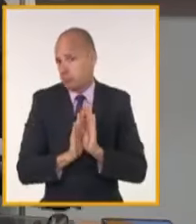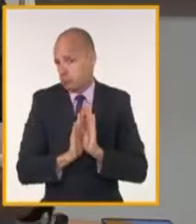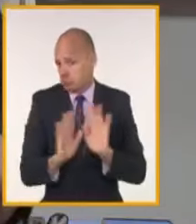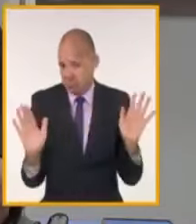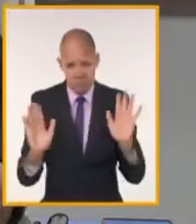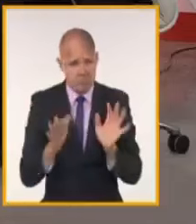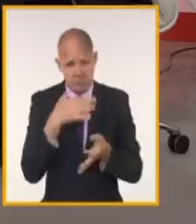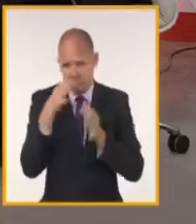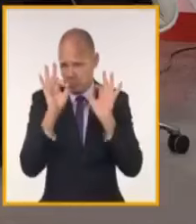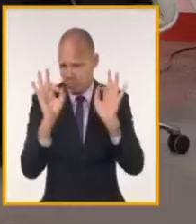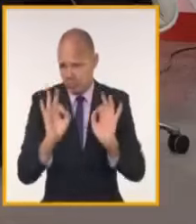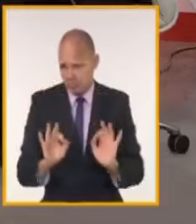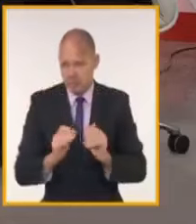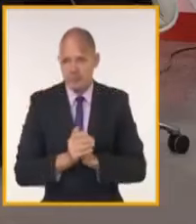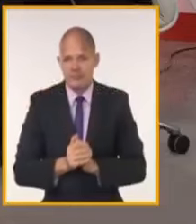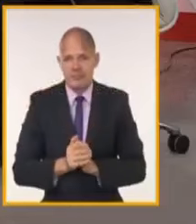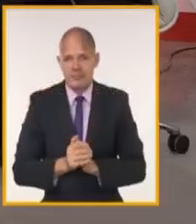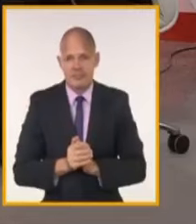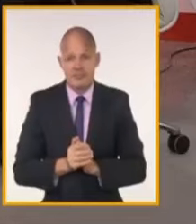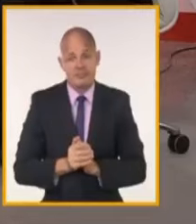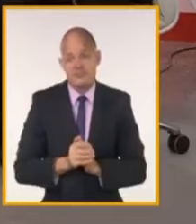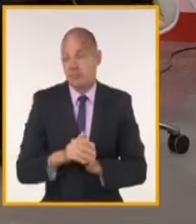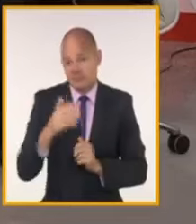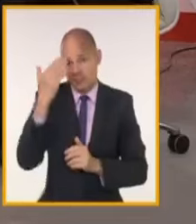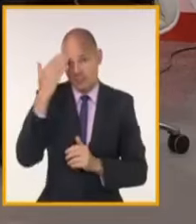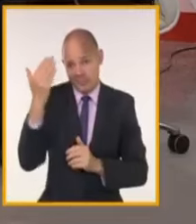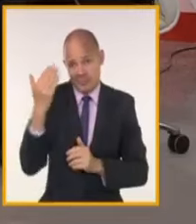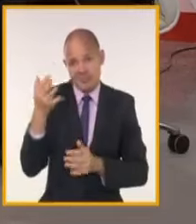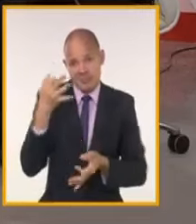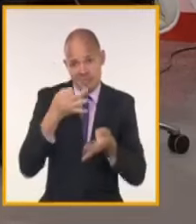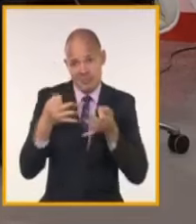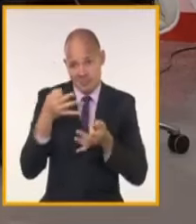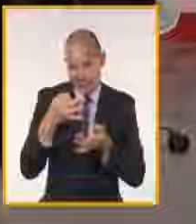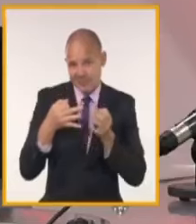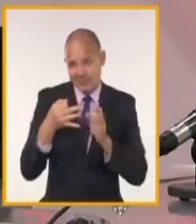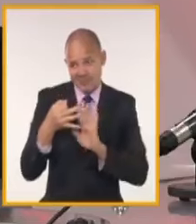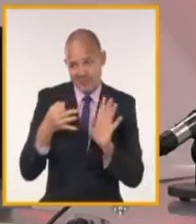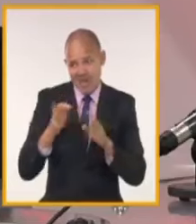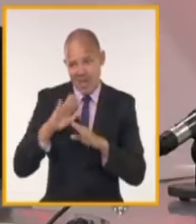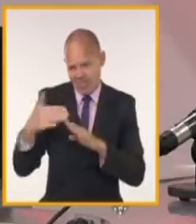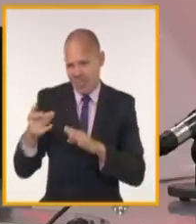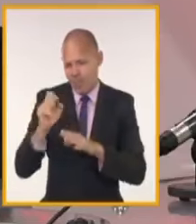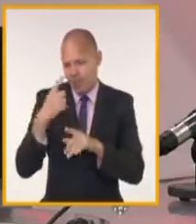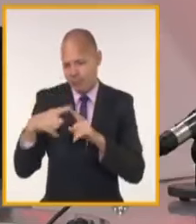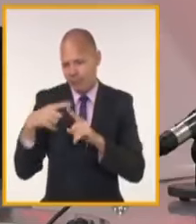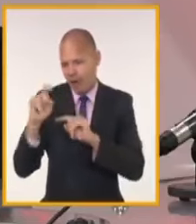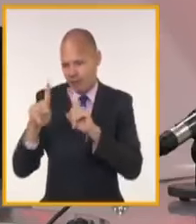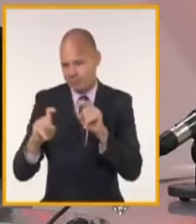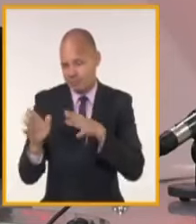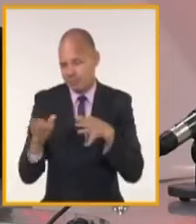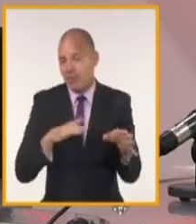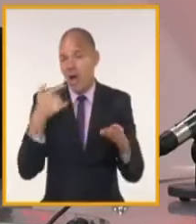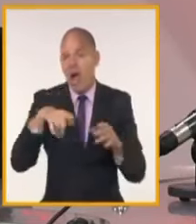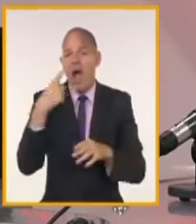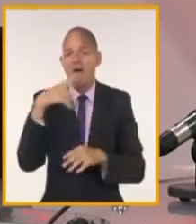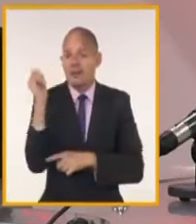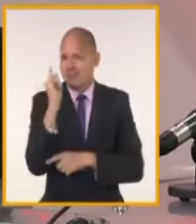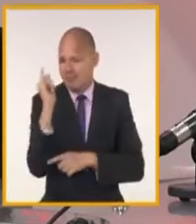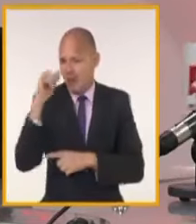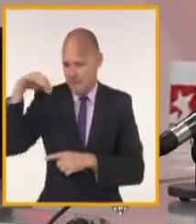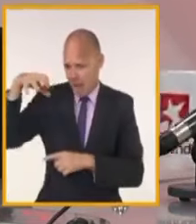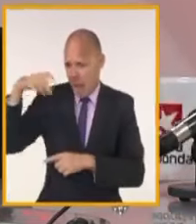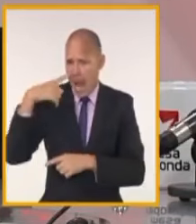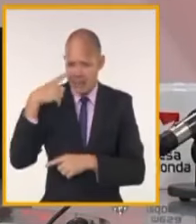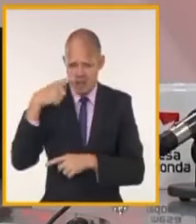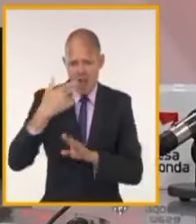de ese de ese proceso bueno Ah gracias ministro volvemos con usted al final Vamos hasta Pinar del Río este trabajo creo que ya lo transmitió la